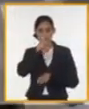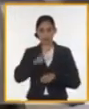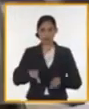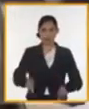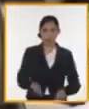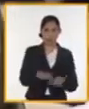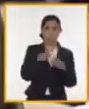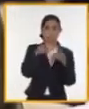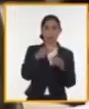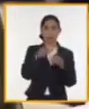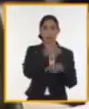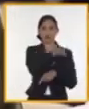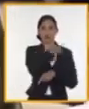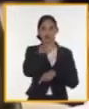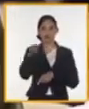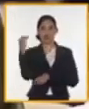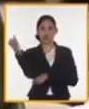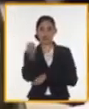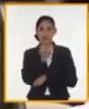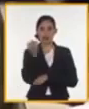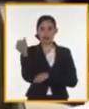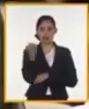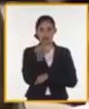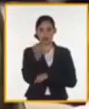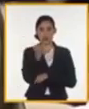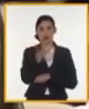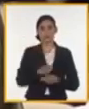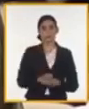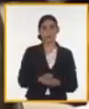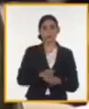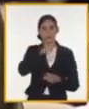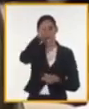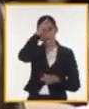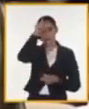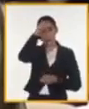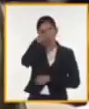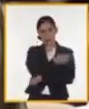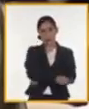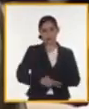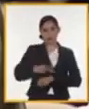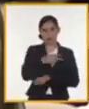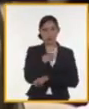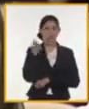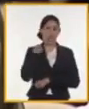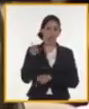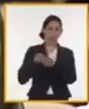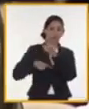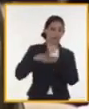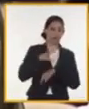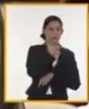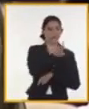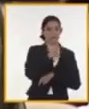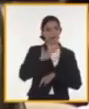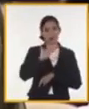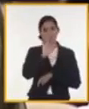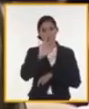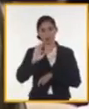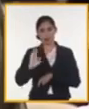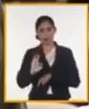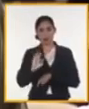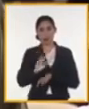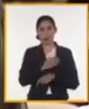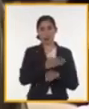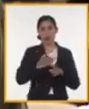misión internacionalista en la República Popular de Angola de 1987 a